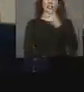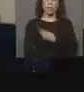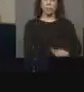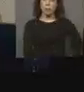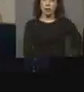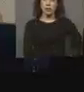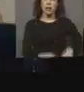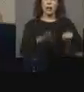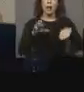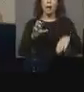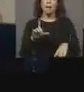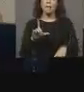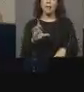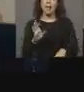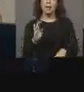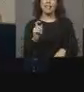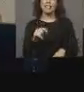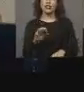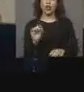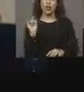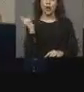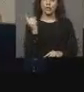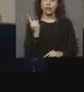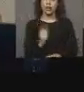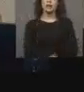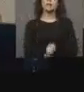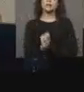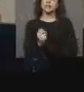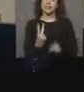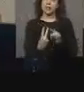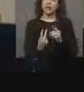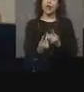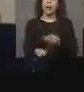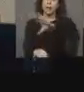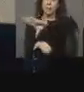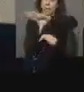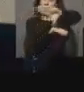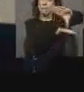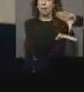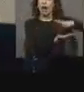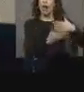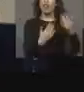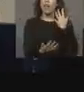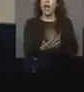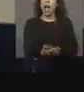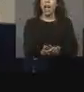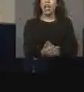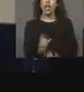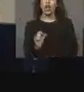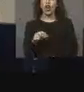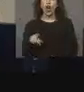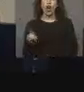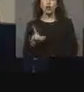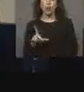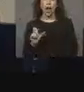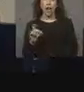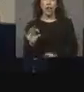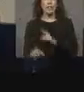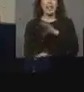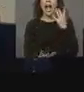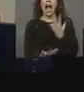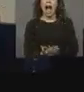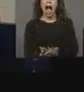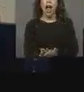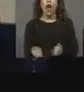y plebiscitos nacionales. Y segundo, que en cada país donde exista un consulado chileno, existirá